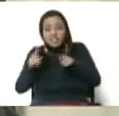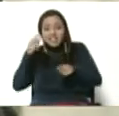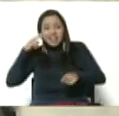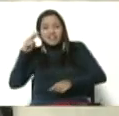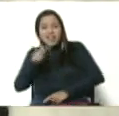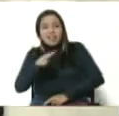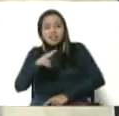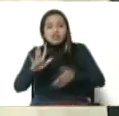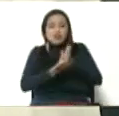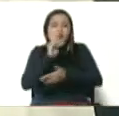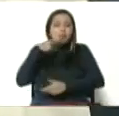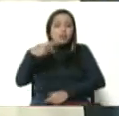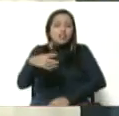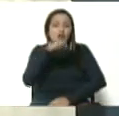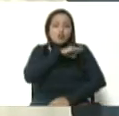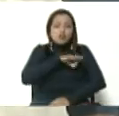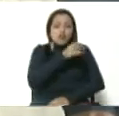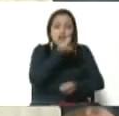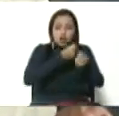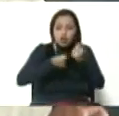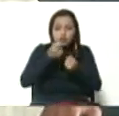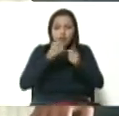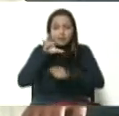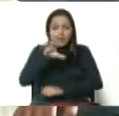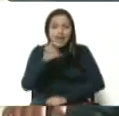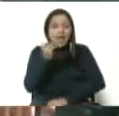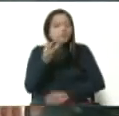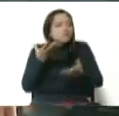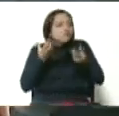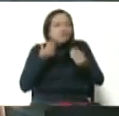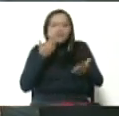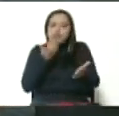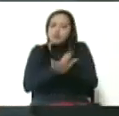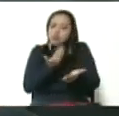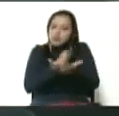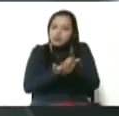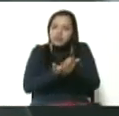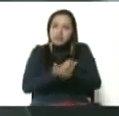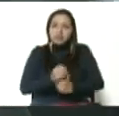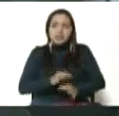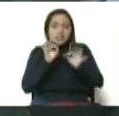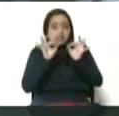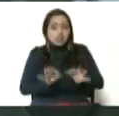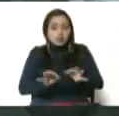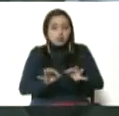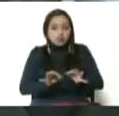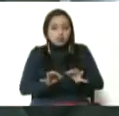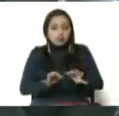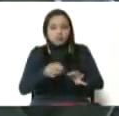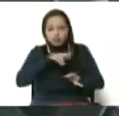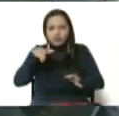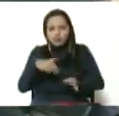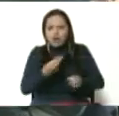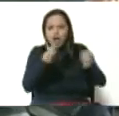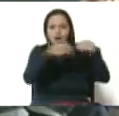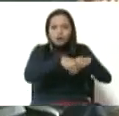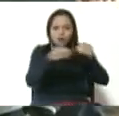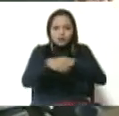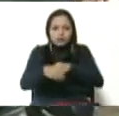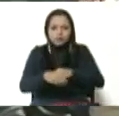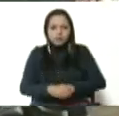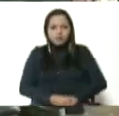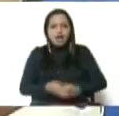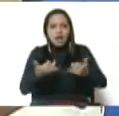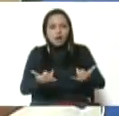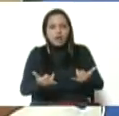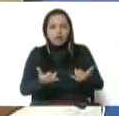realidad política, social, económica del país, hay muchas propuestas en las que seguramente todos vamos a estar de acuerdo. Yo voy a dejar en